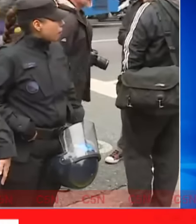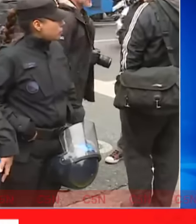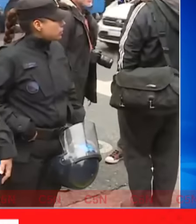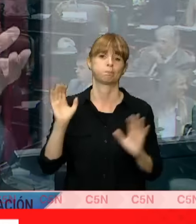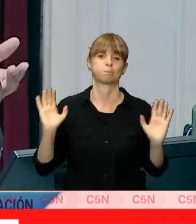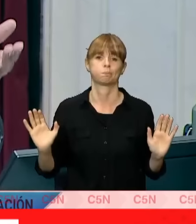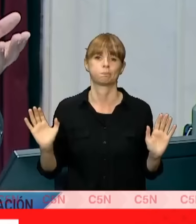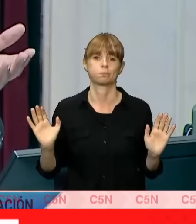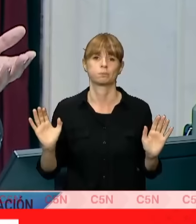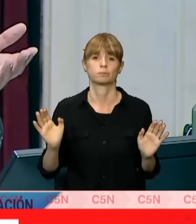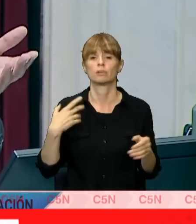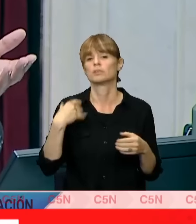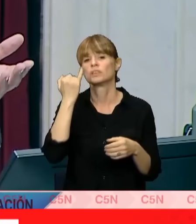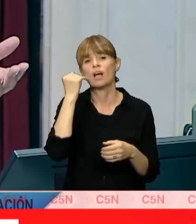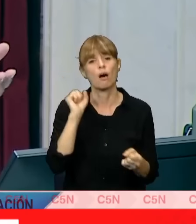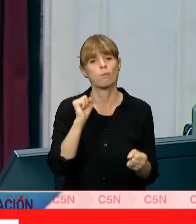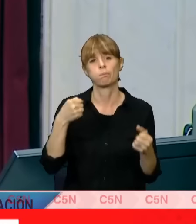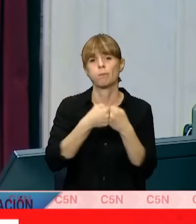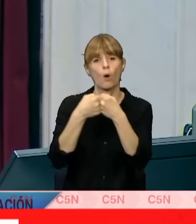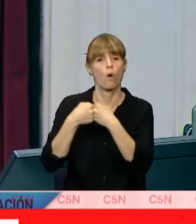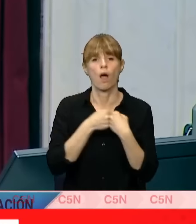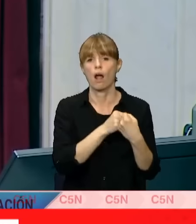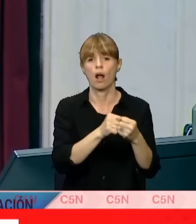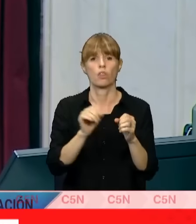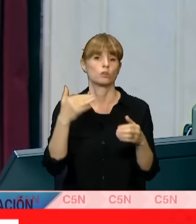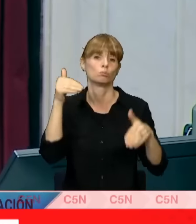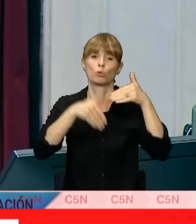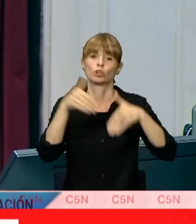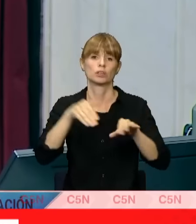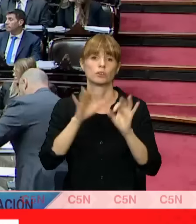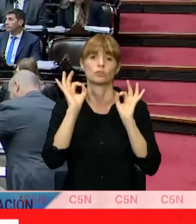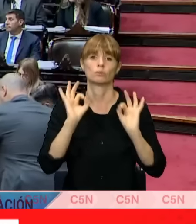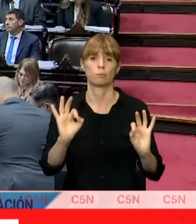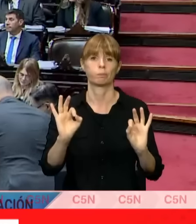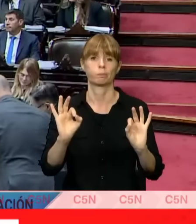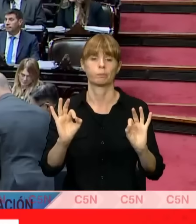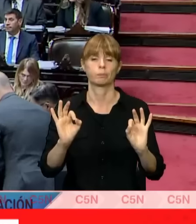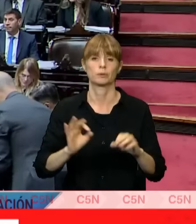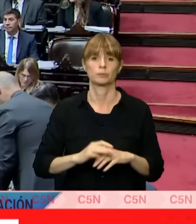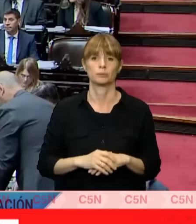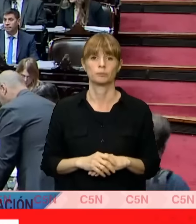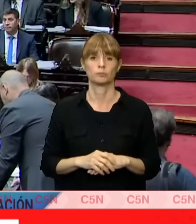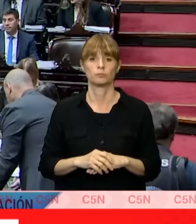A ver, es lo que acordamos, diputado. ¿Se votó?